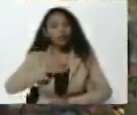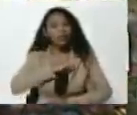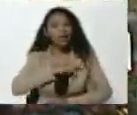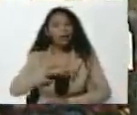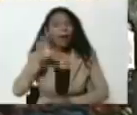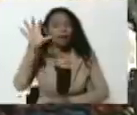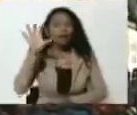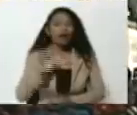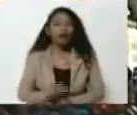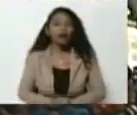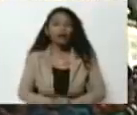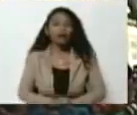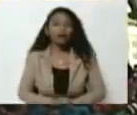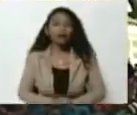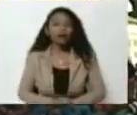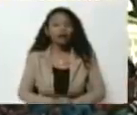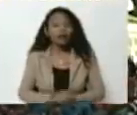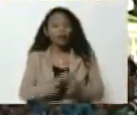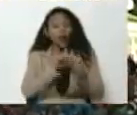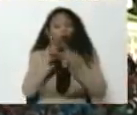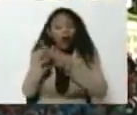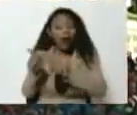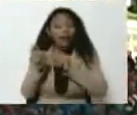patria. Y por eso,